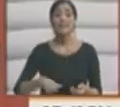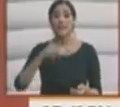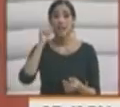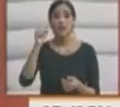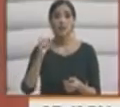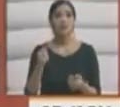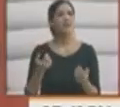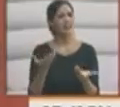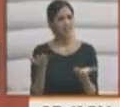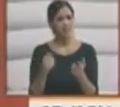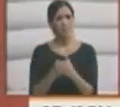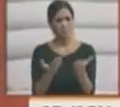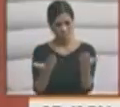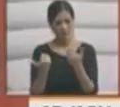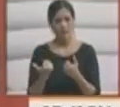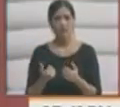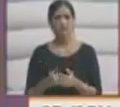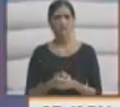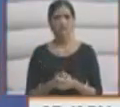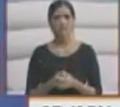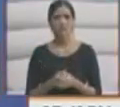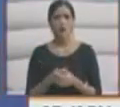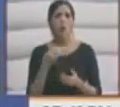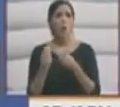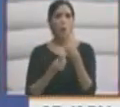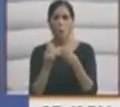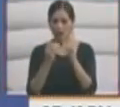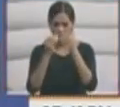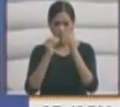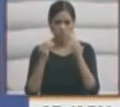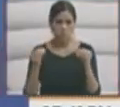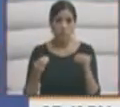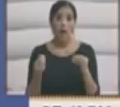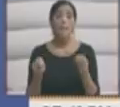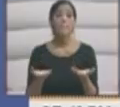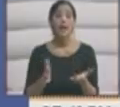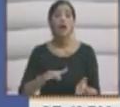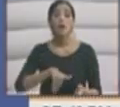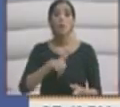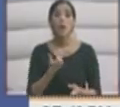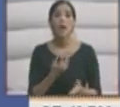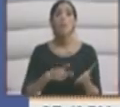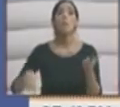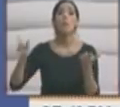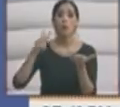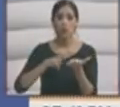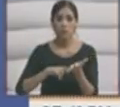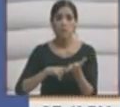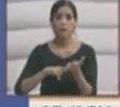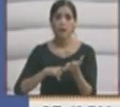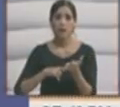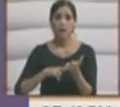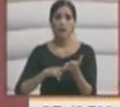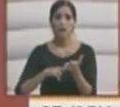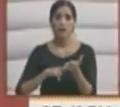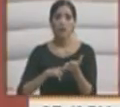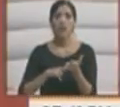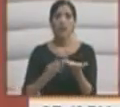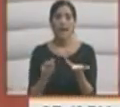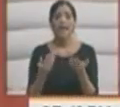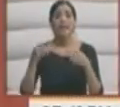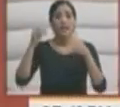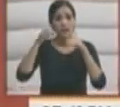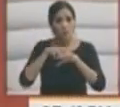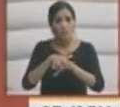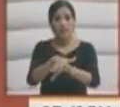vénganse. O hagan los preparativos para que puedan volver e incorporarse a este programa de recuperación,